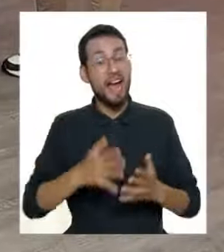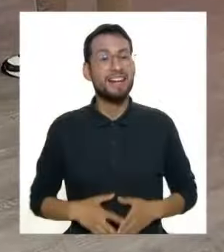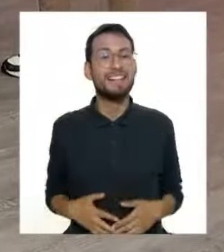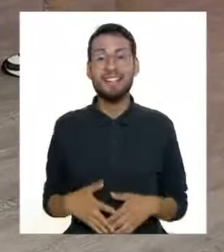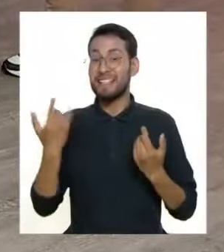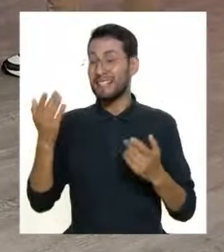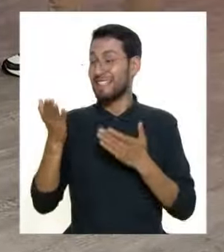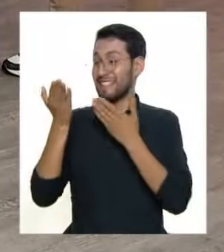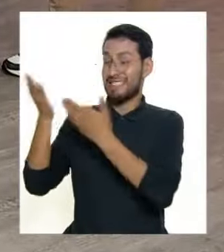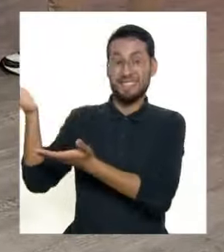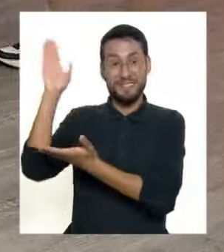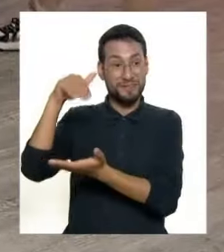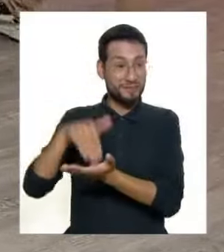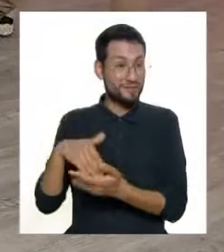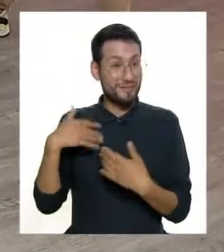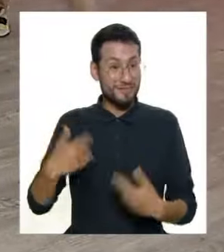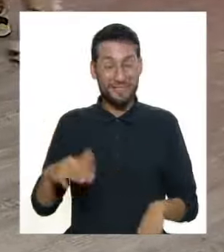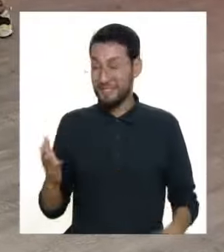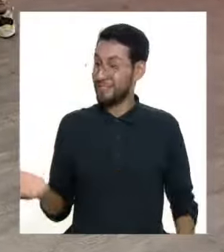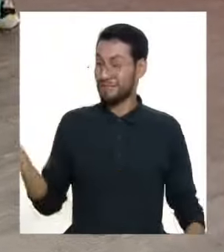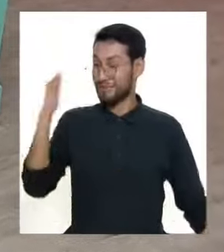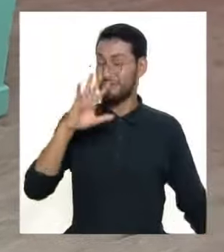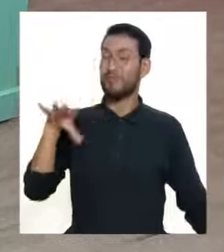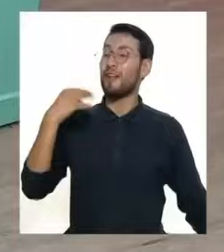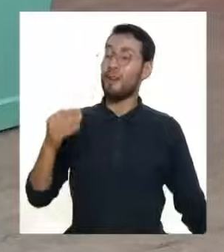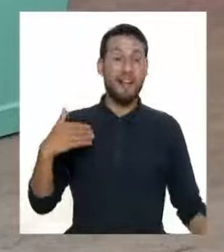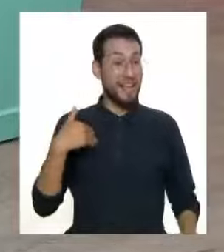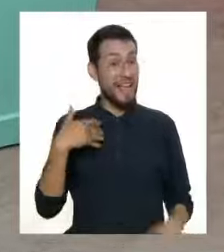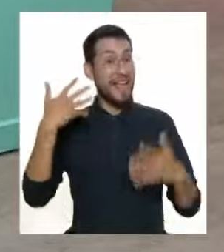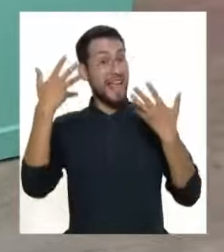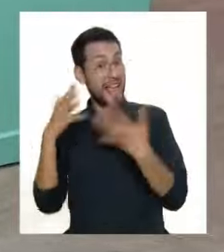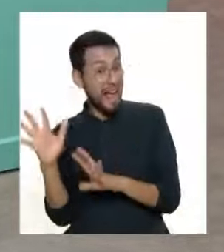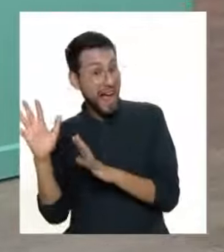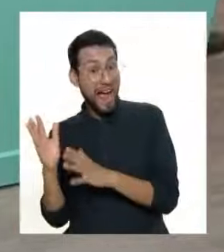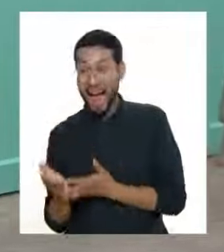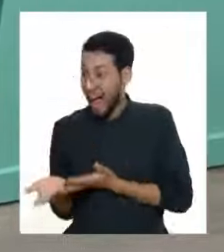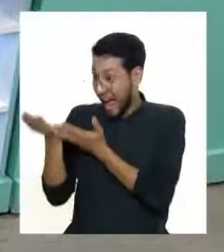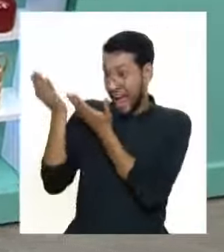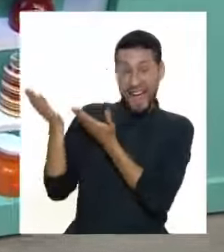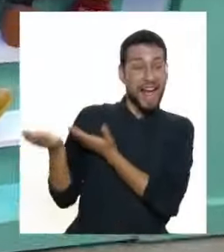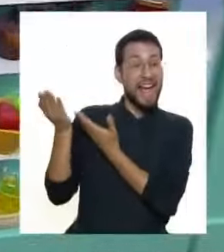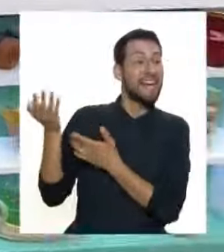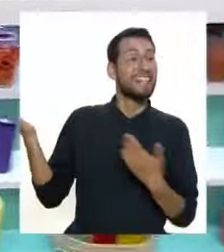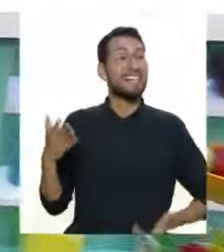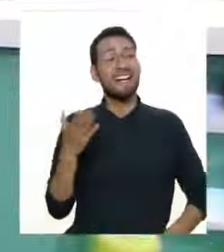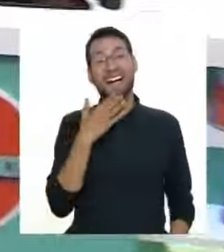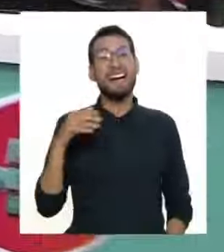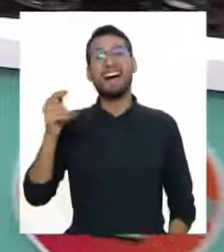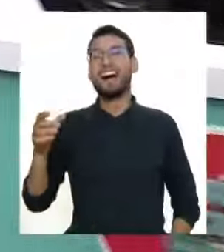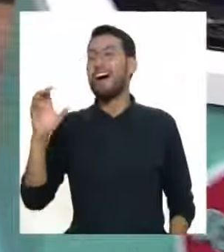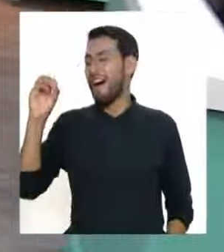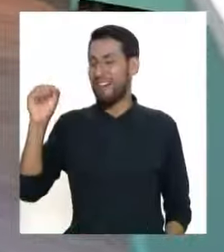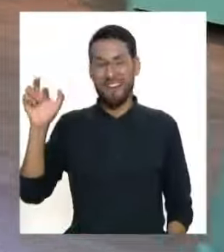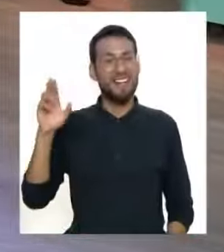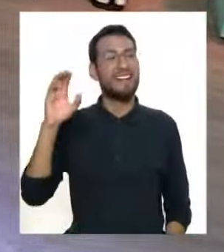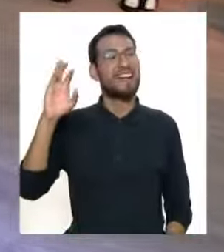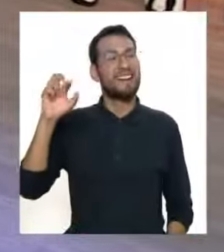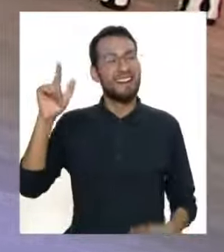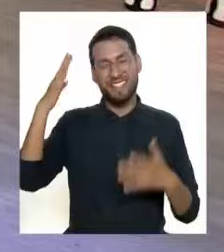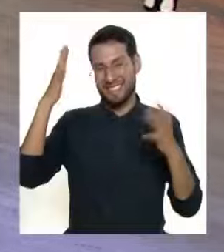Para el centro, mi querida Uchi, del estudio, porque ya está. Con nosotros el sabor All Star